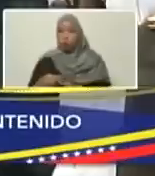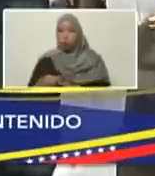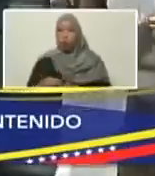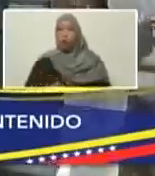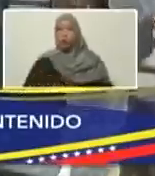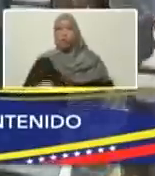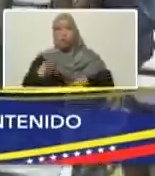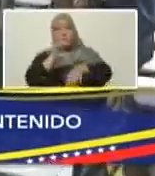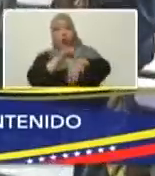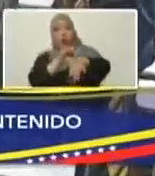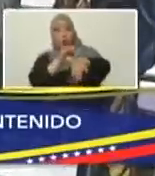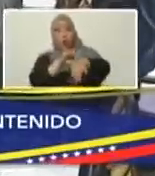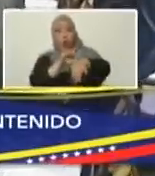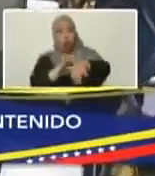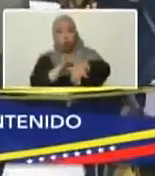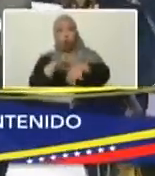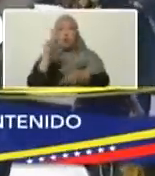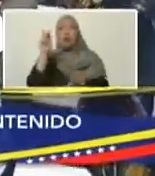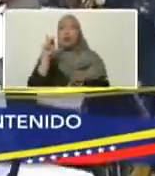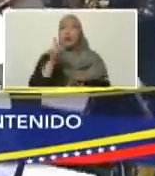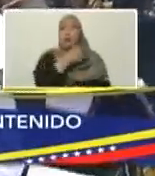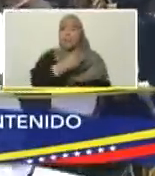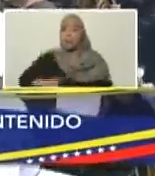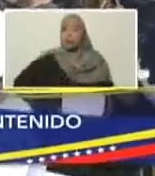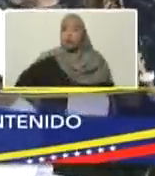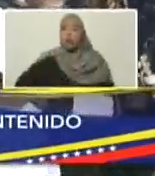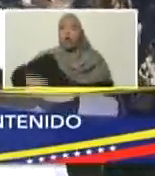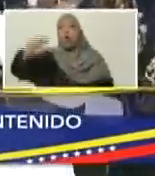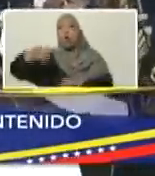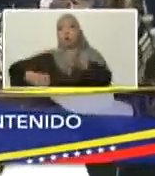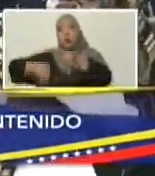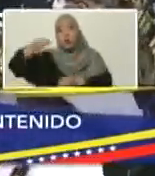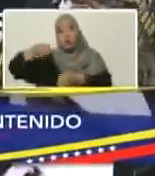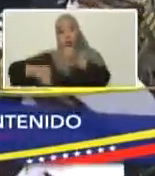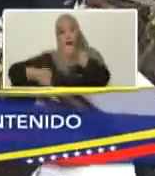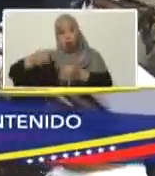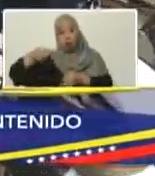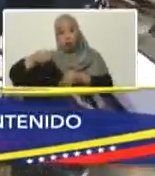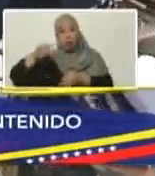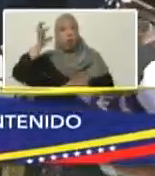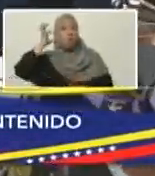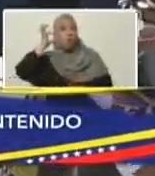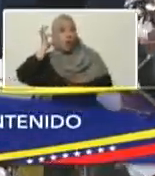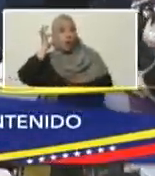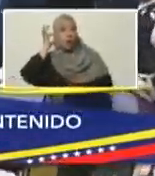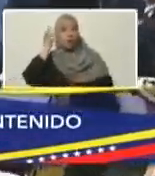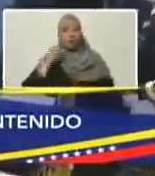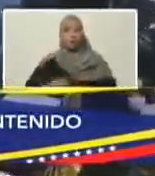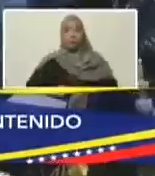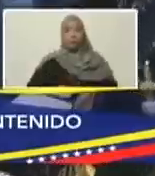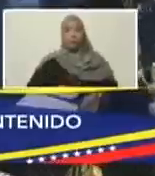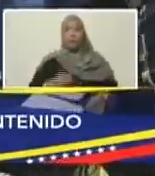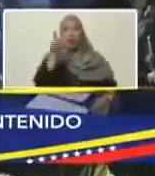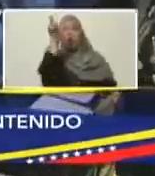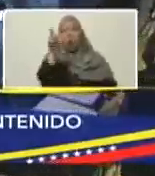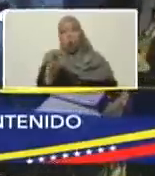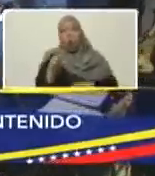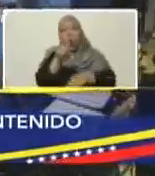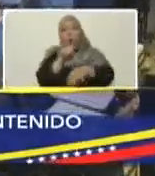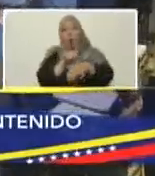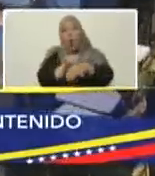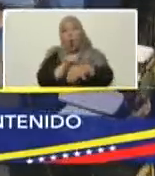Doctora Gladys Gutiérrez, presidenta del Tribunal Supremo de Justicia. Doctor Elvis